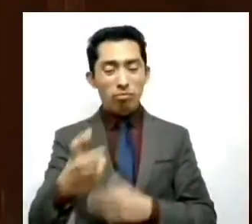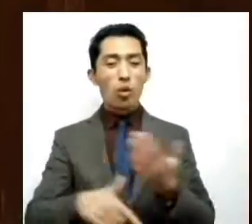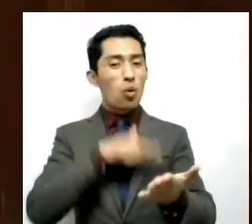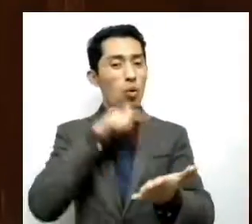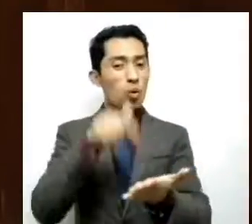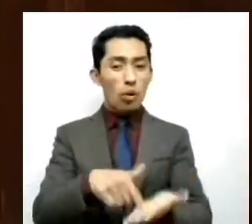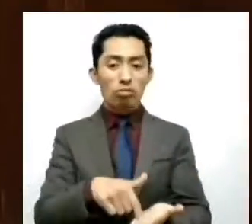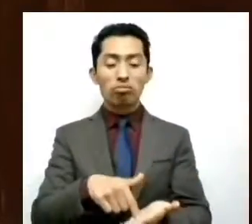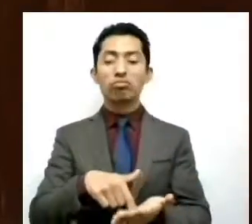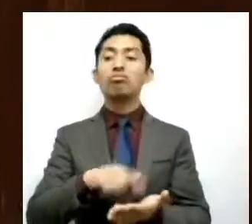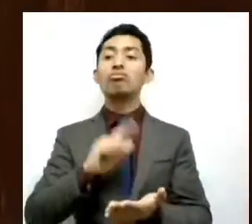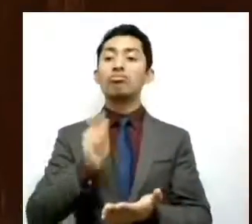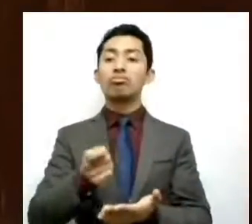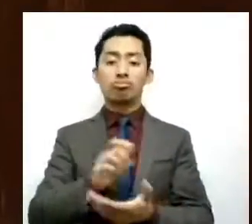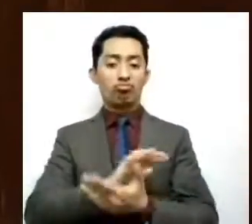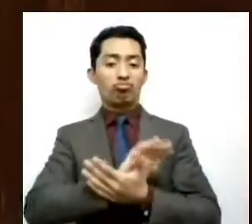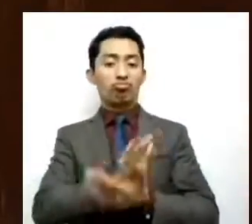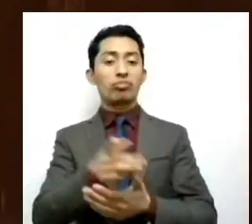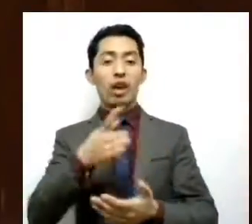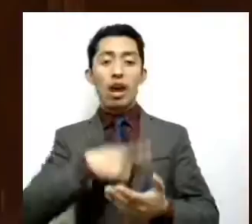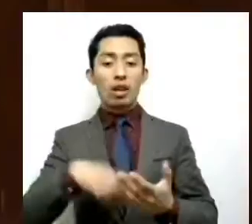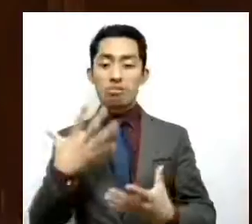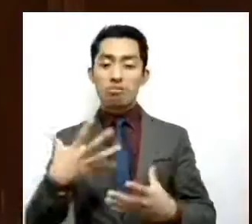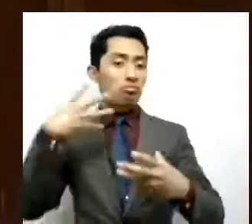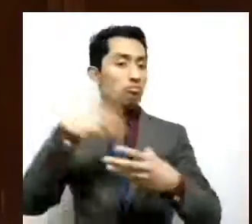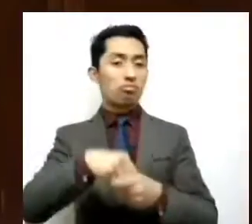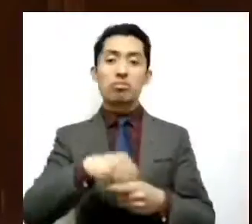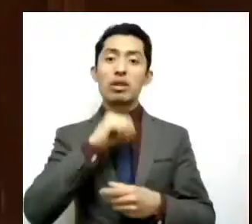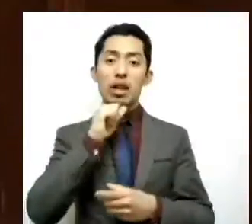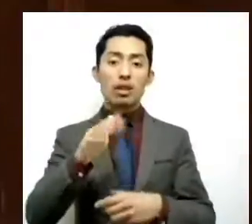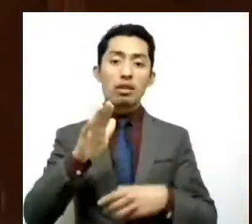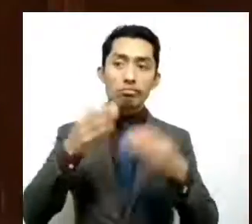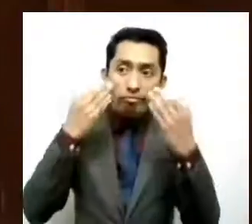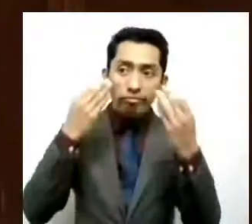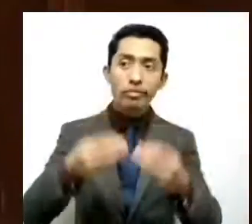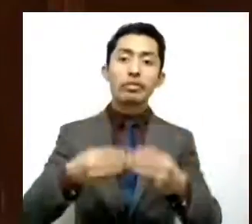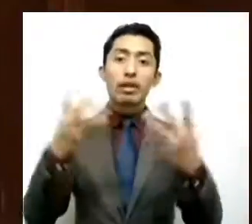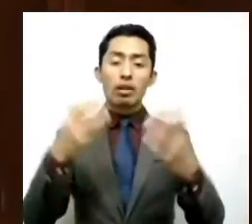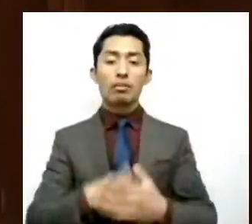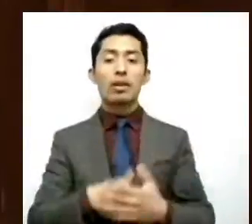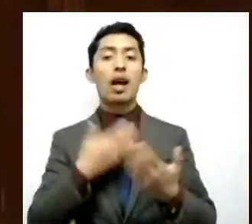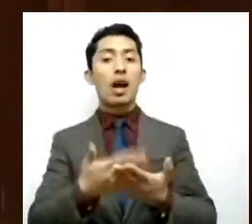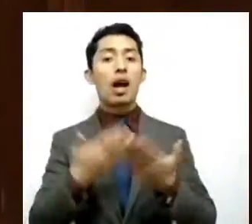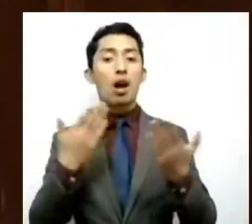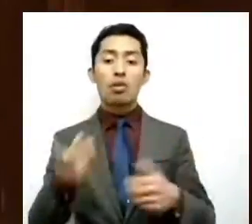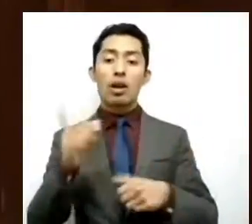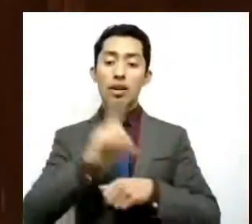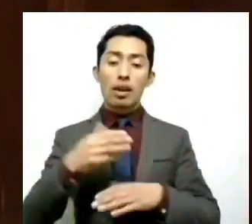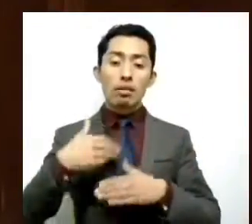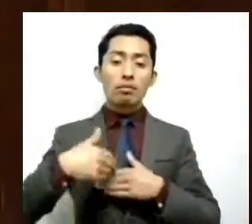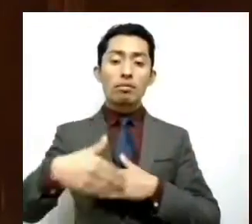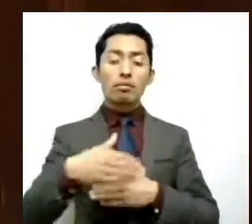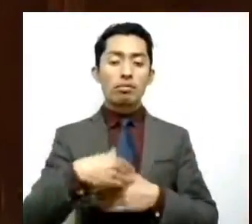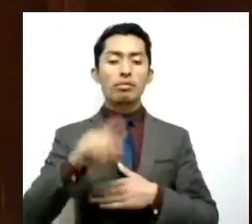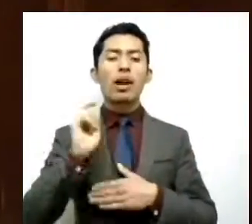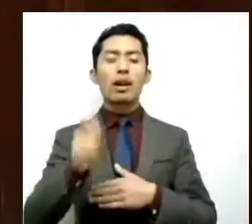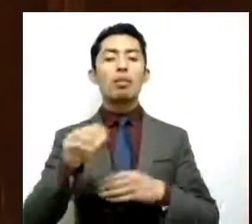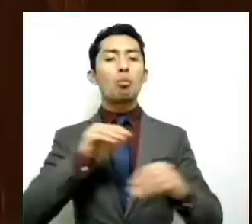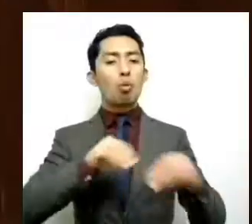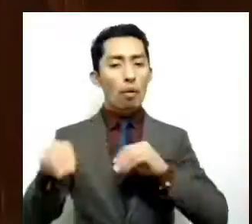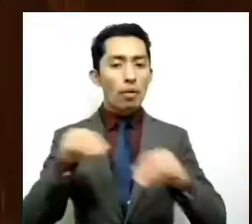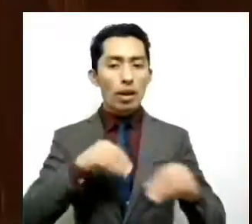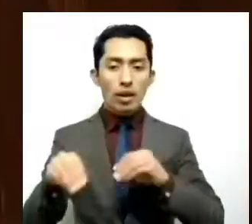exclusión es más evidente. El deterioro de hoy en día presenta la movilidad